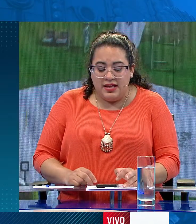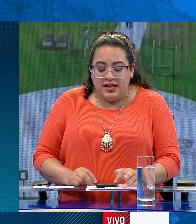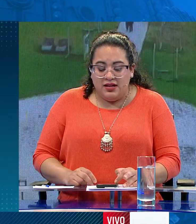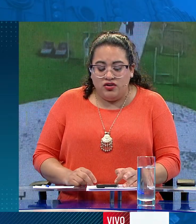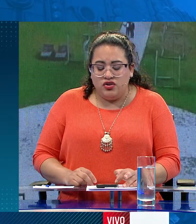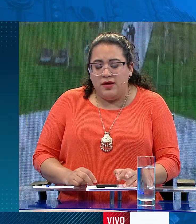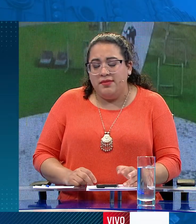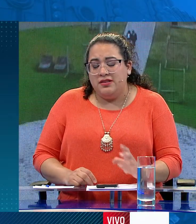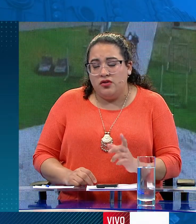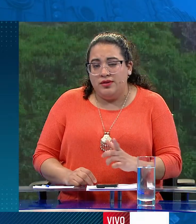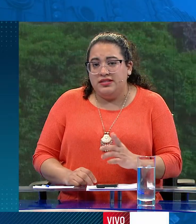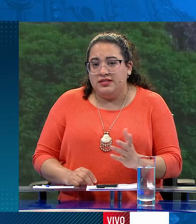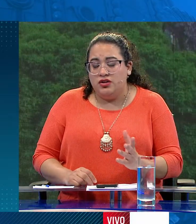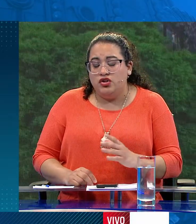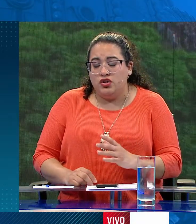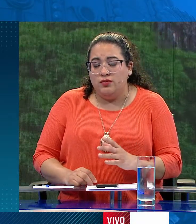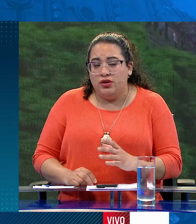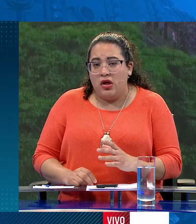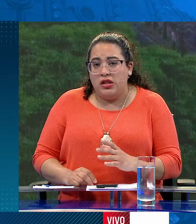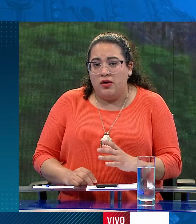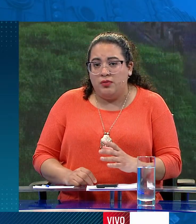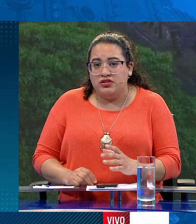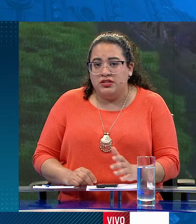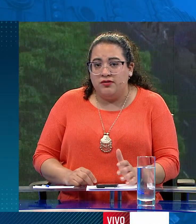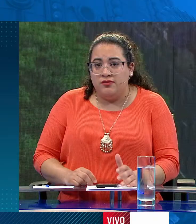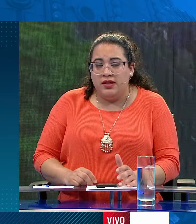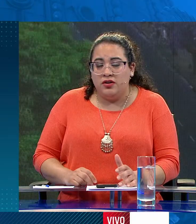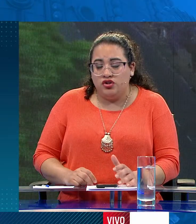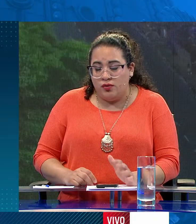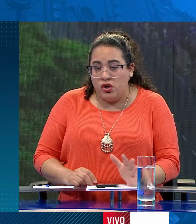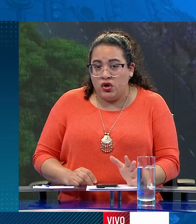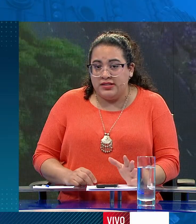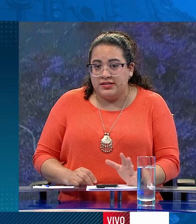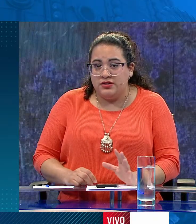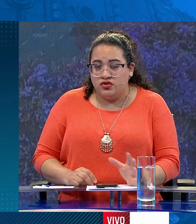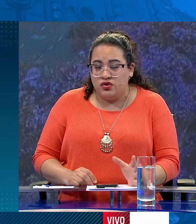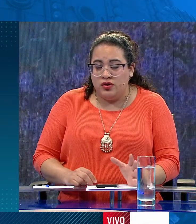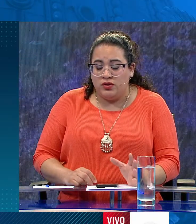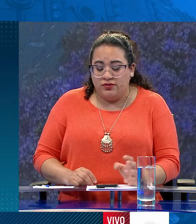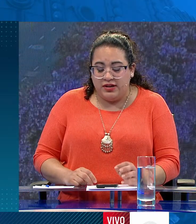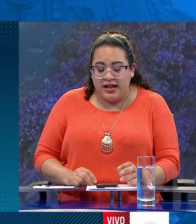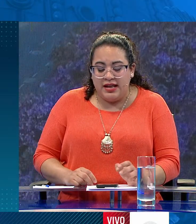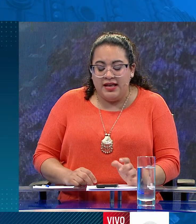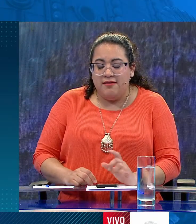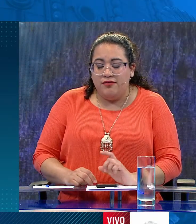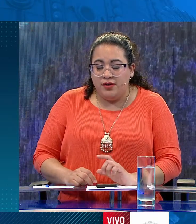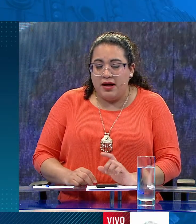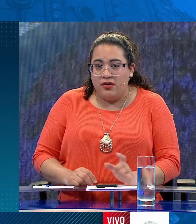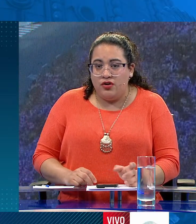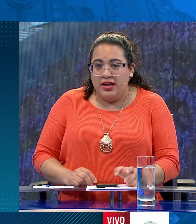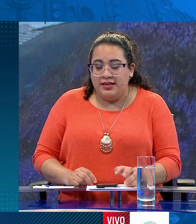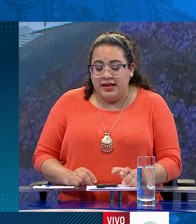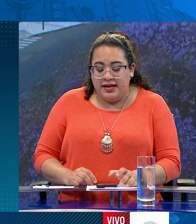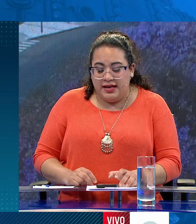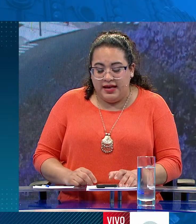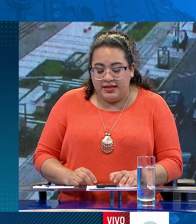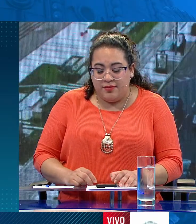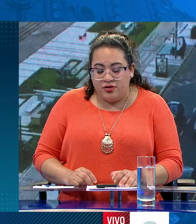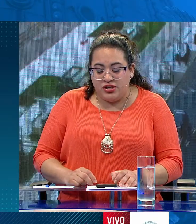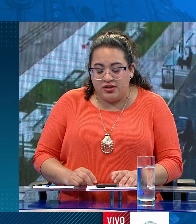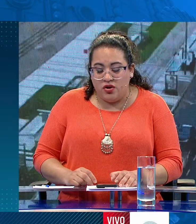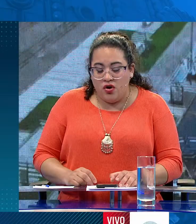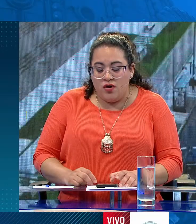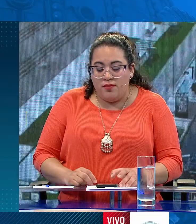consideran, no solamente Stolbizer, sino otros diputados de la oposición de otros bloques, no solo de Encuentro Federal, firmaron